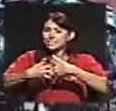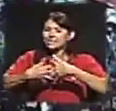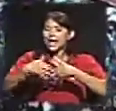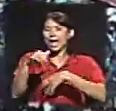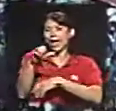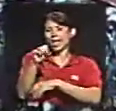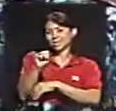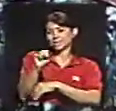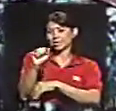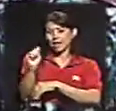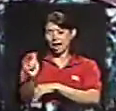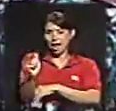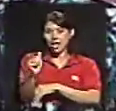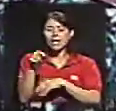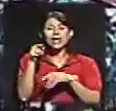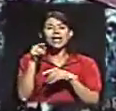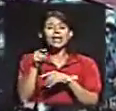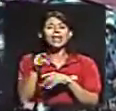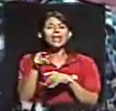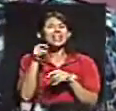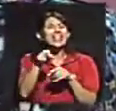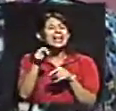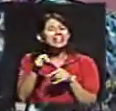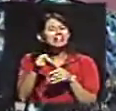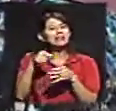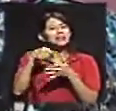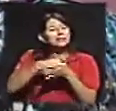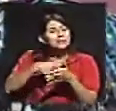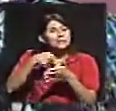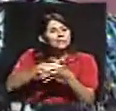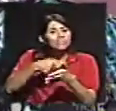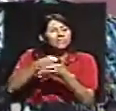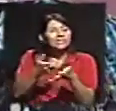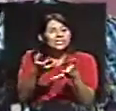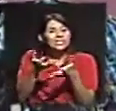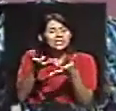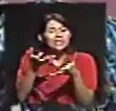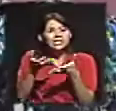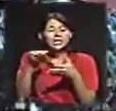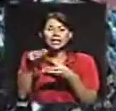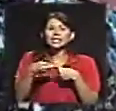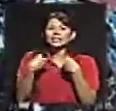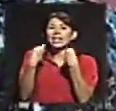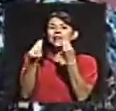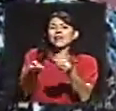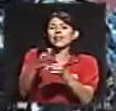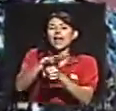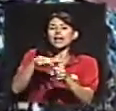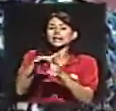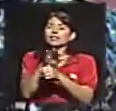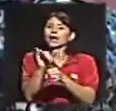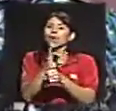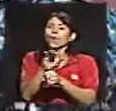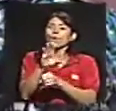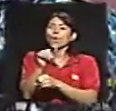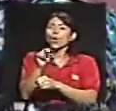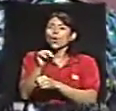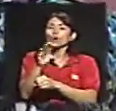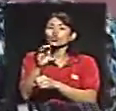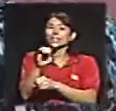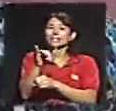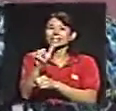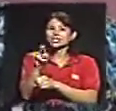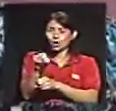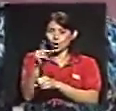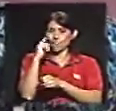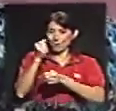anónima, Bimavi, que viene insistiendo en que se le den concesión a esa isla. Año a año, los